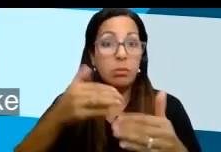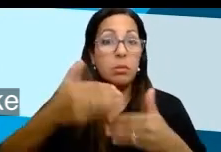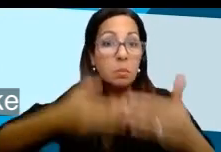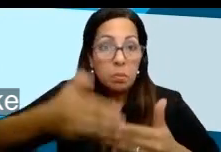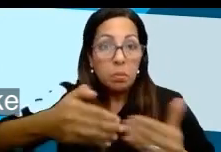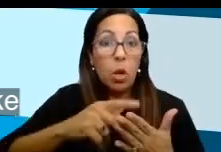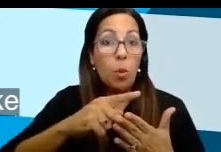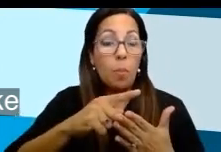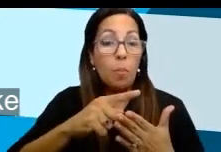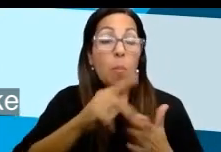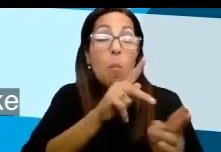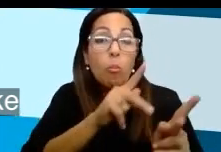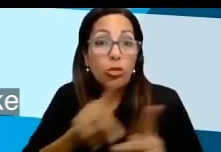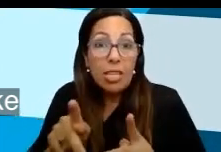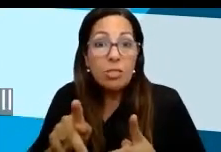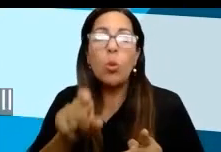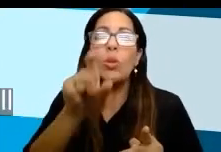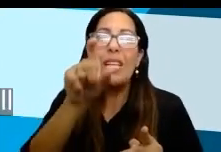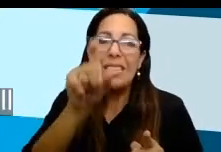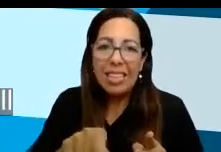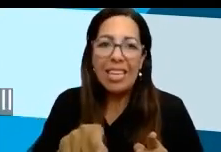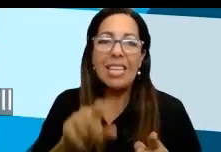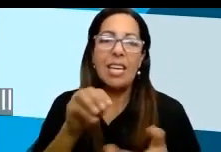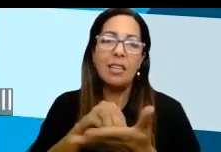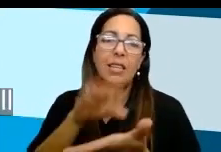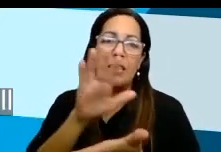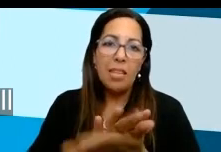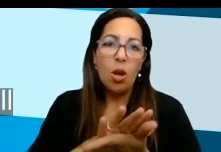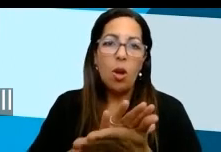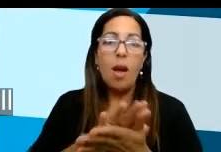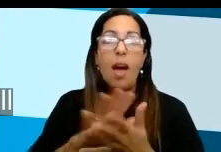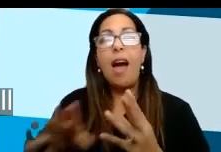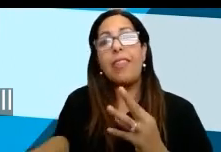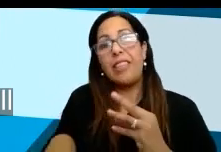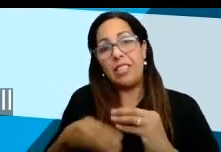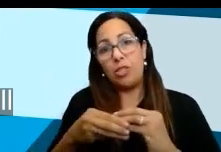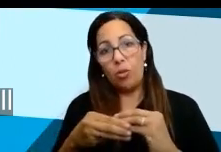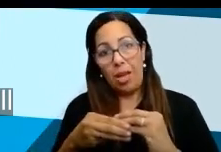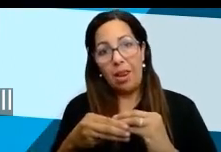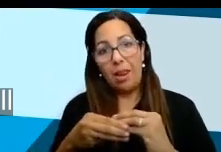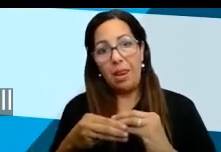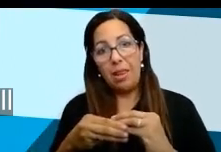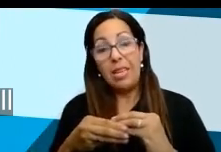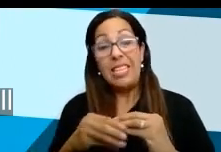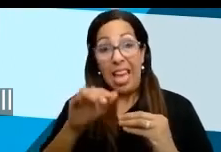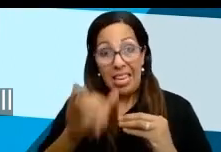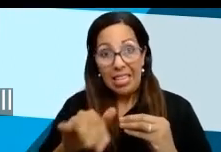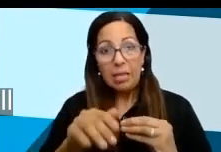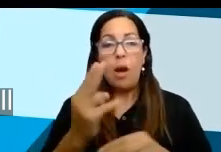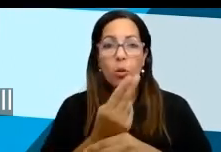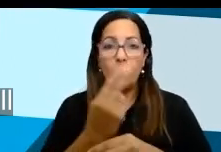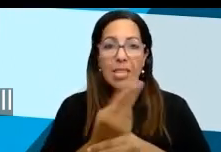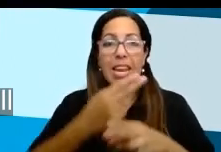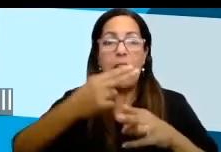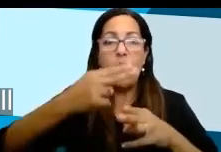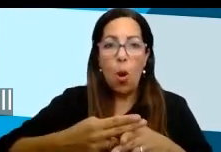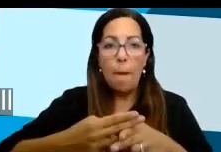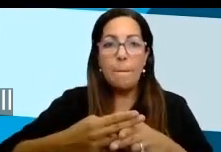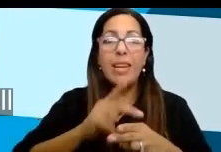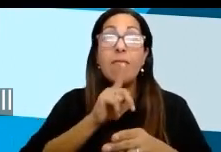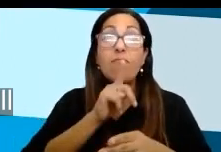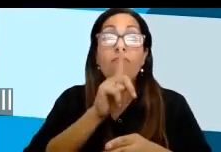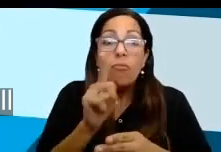particular, usted va a tener que hacer un registro adicional, y en ese registro adicional va a utilizar el nombre